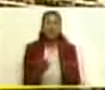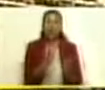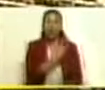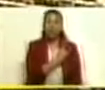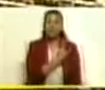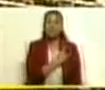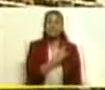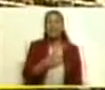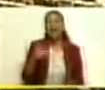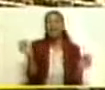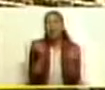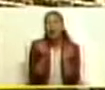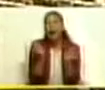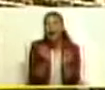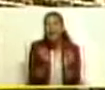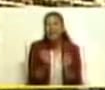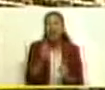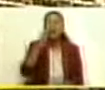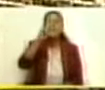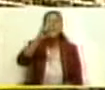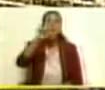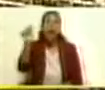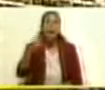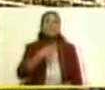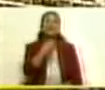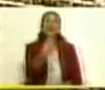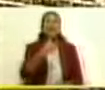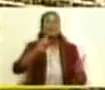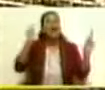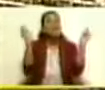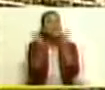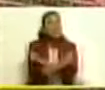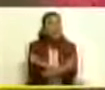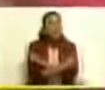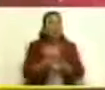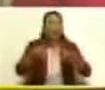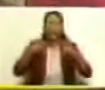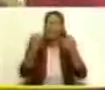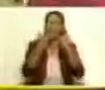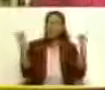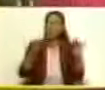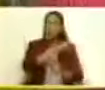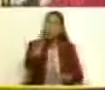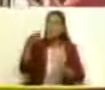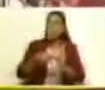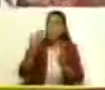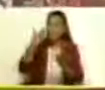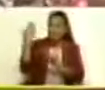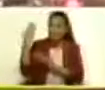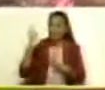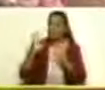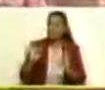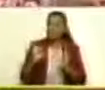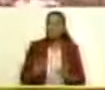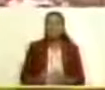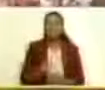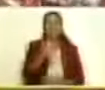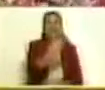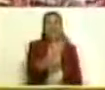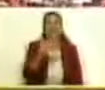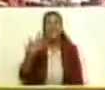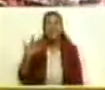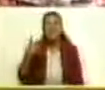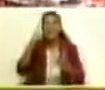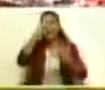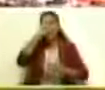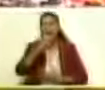Ula, quien fue la vocera de la transformación de la independencia plena, 36